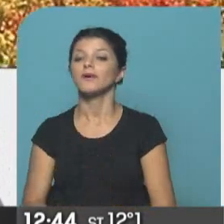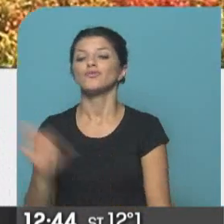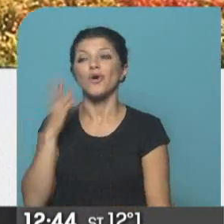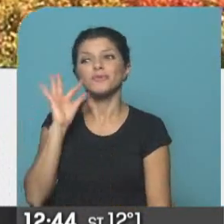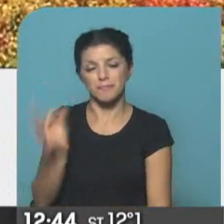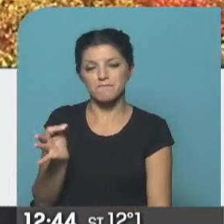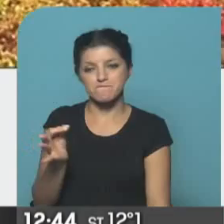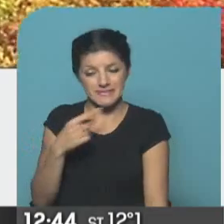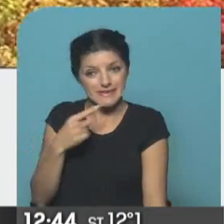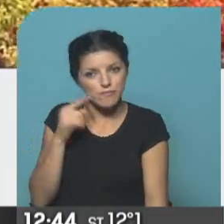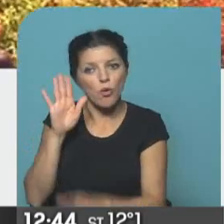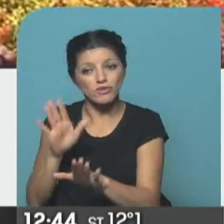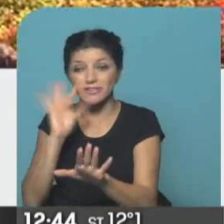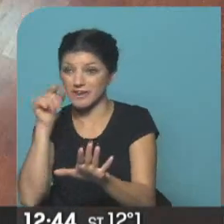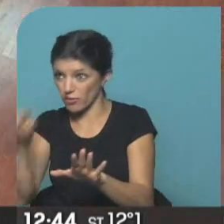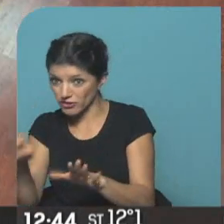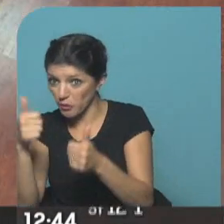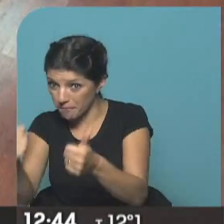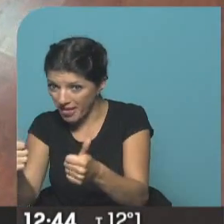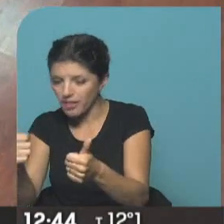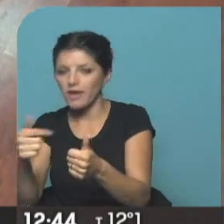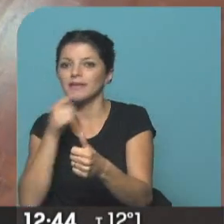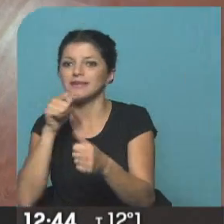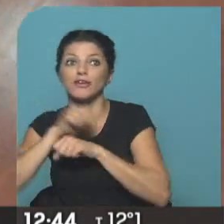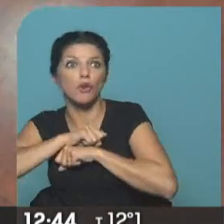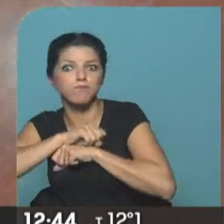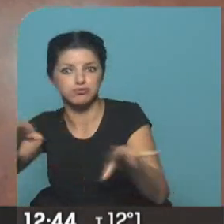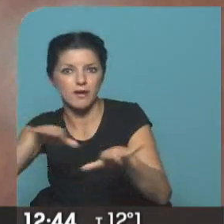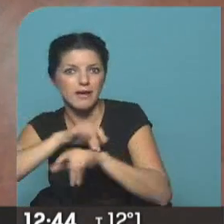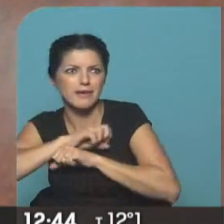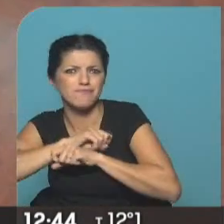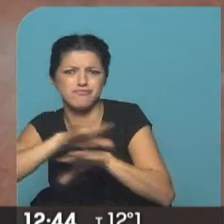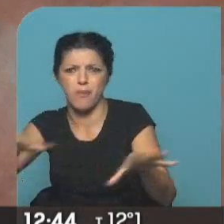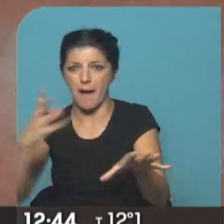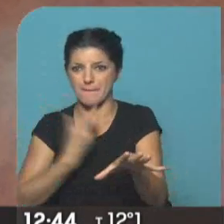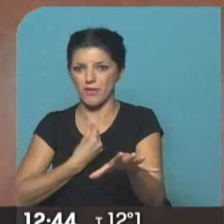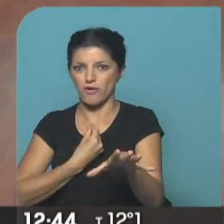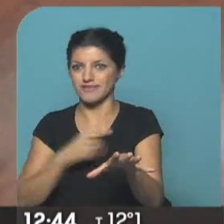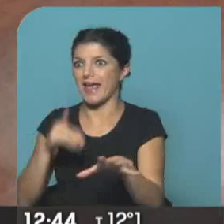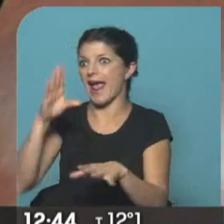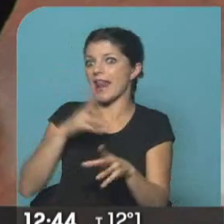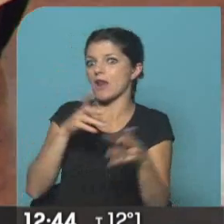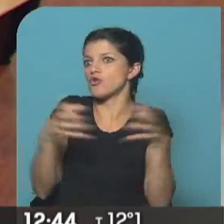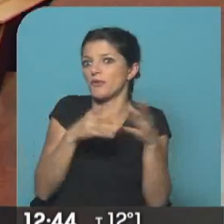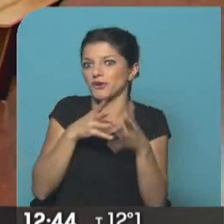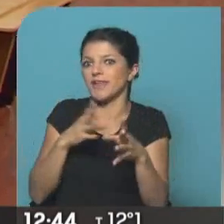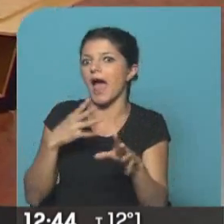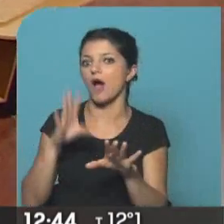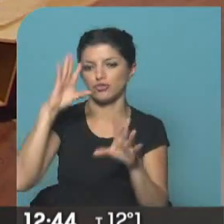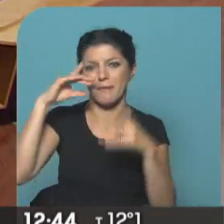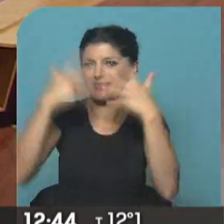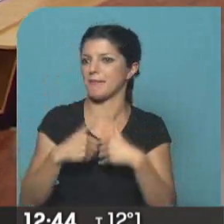que cuando un método funciona, el terrorismo recurre nuevamente a él porque rápidamente se propaga y son métodos que están